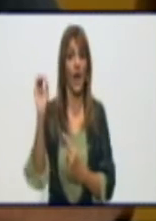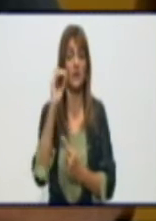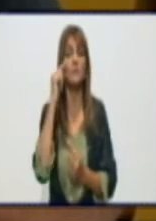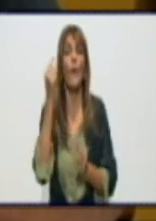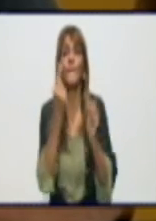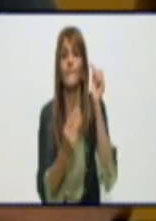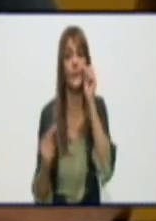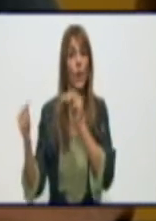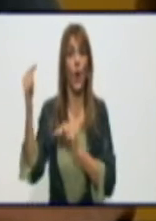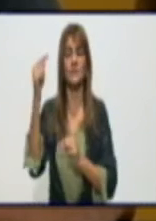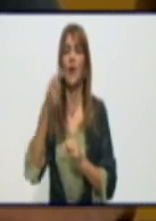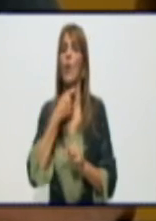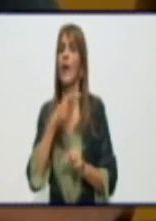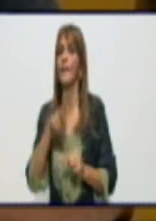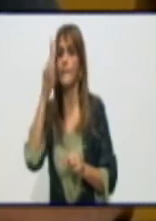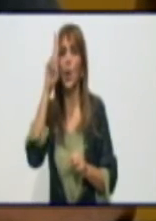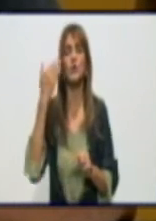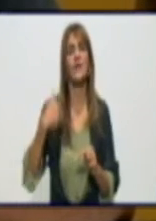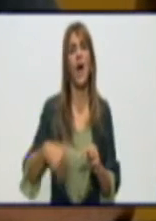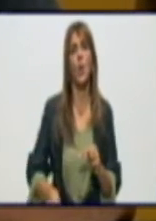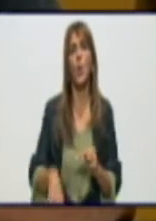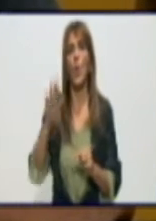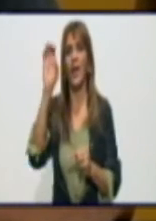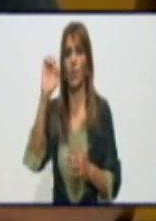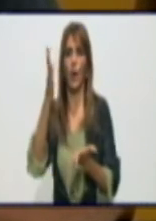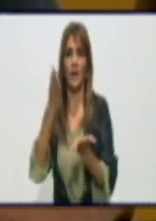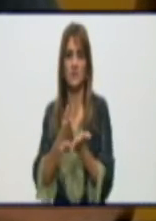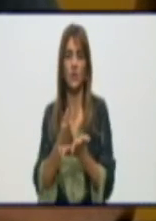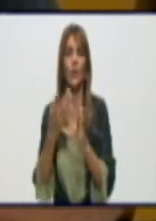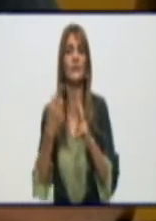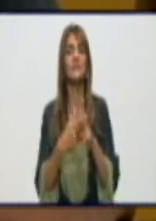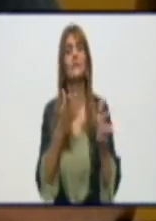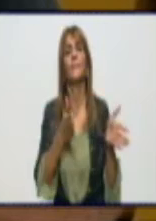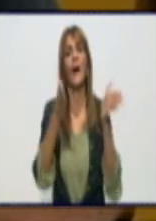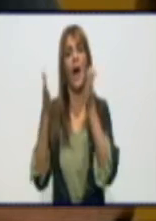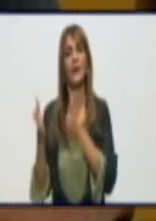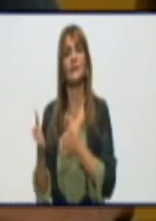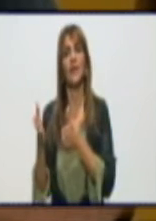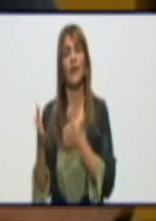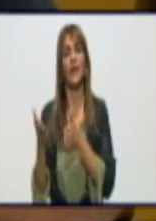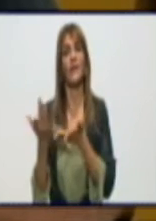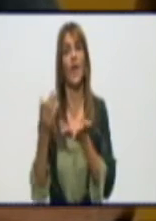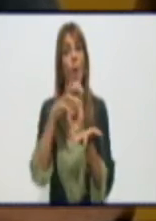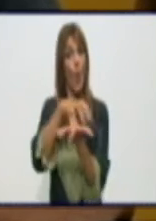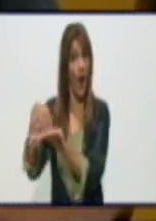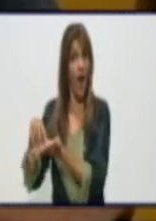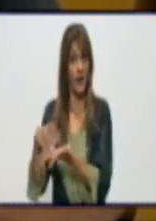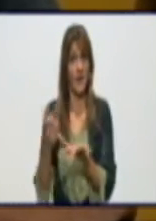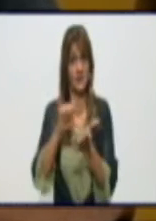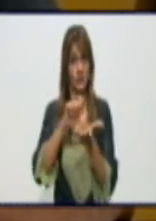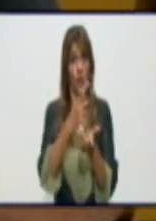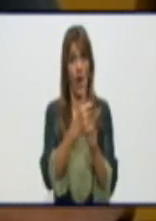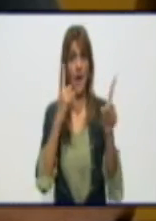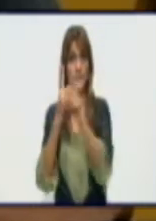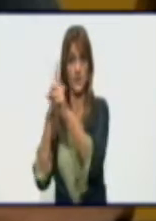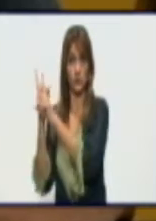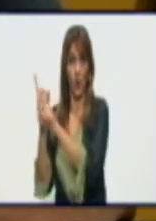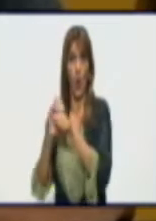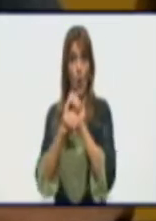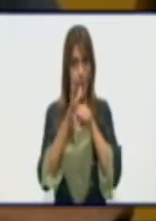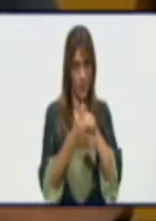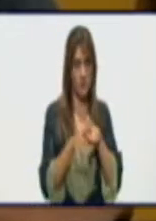y parte de la COVID que se le está garantizando, aunque sea una frecuencia de pan. Yo te